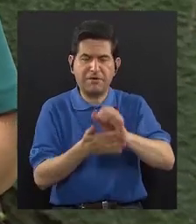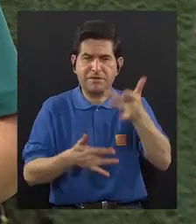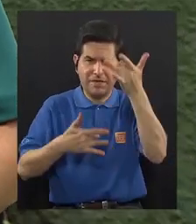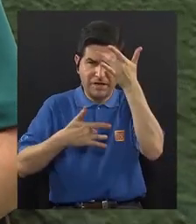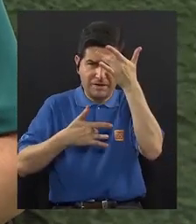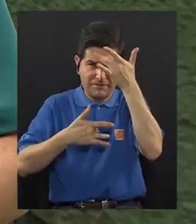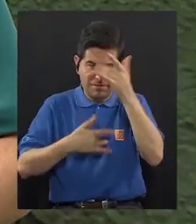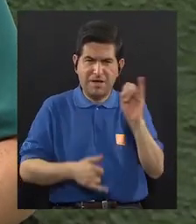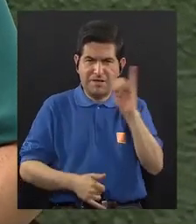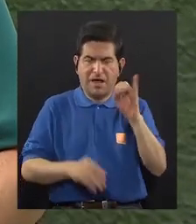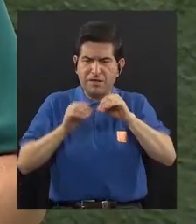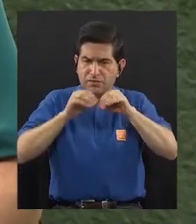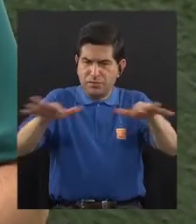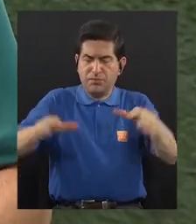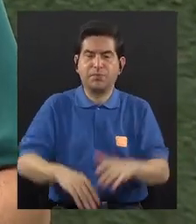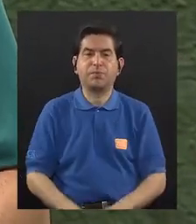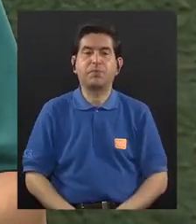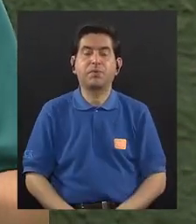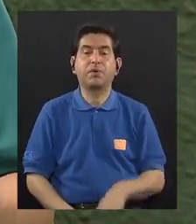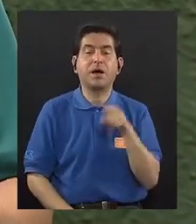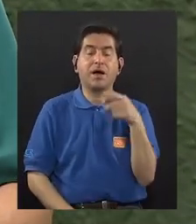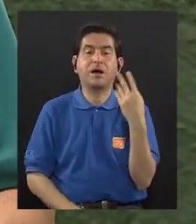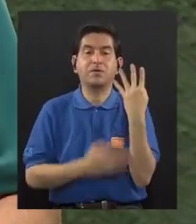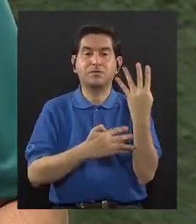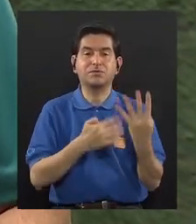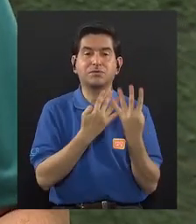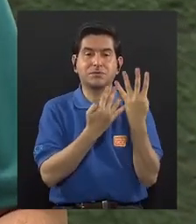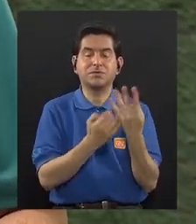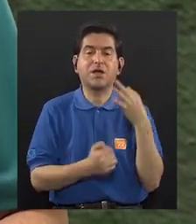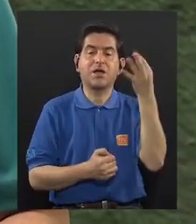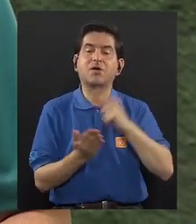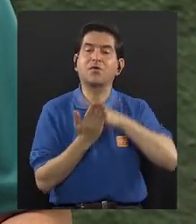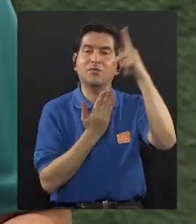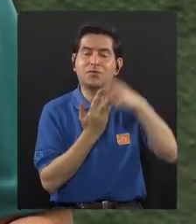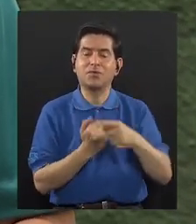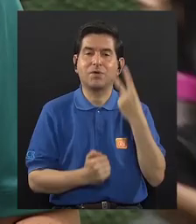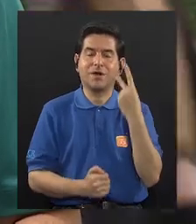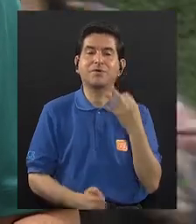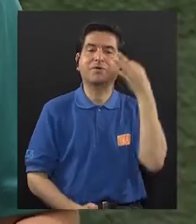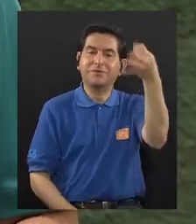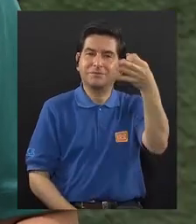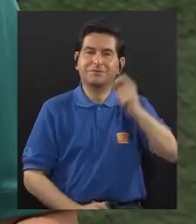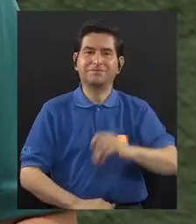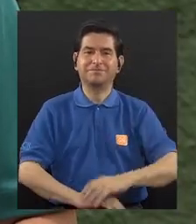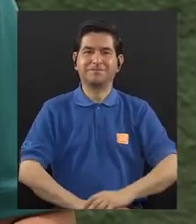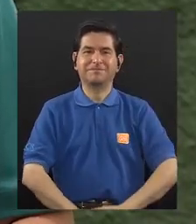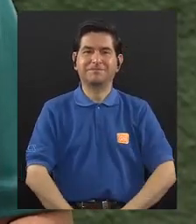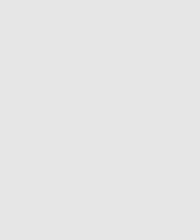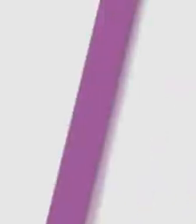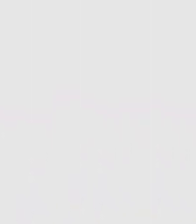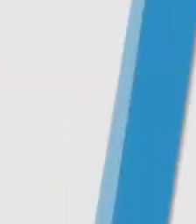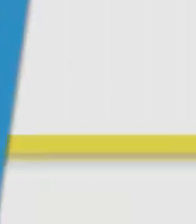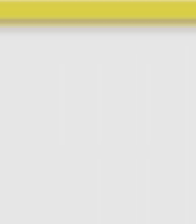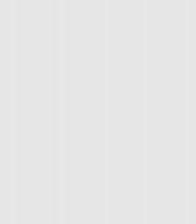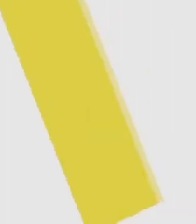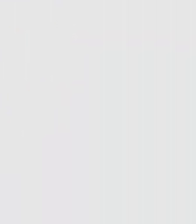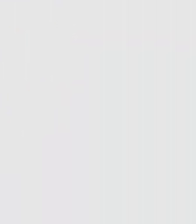la prevención de enfermedades infectocontagiosas y los esperamos en nuestra siguiente edición hasta la próxima